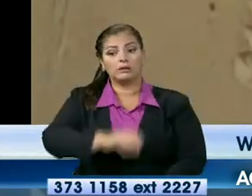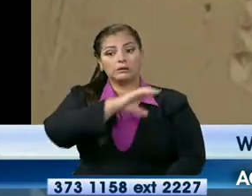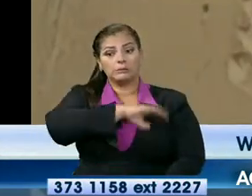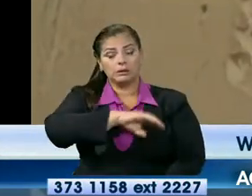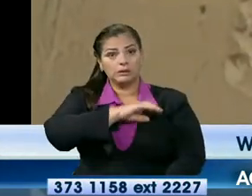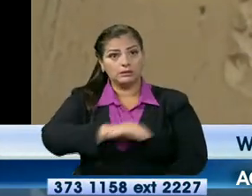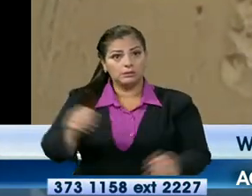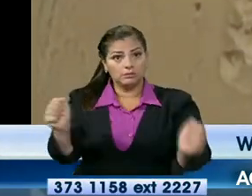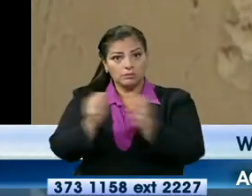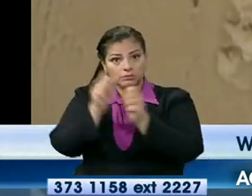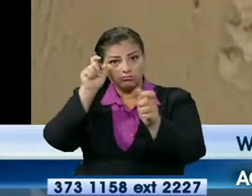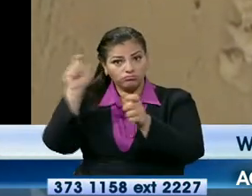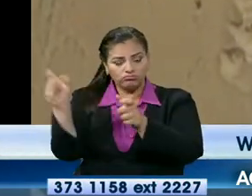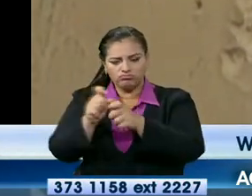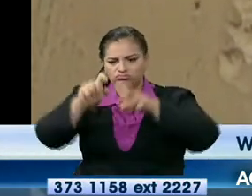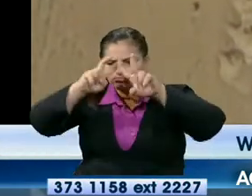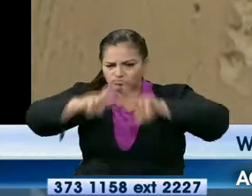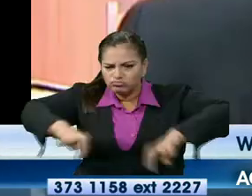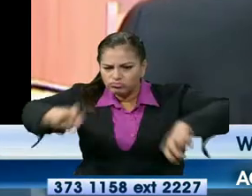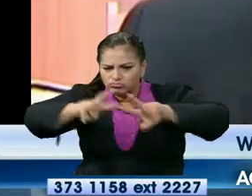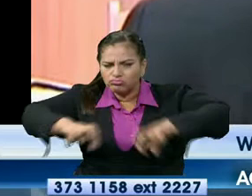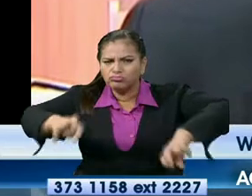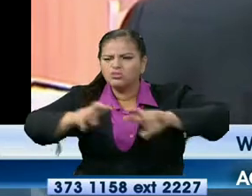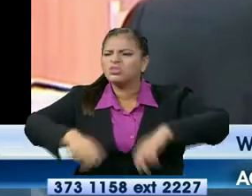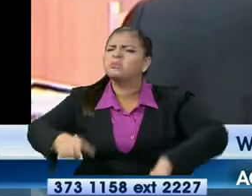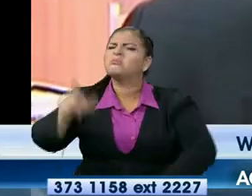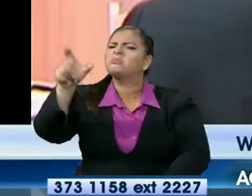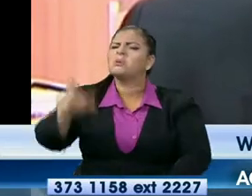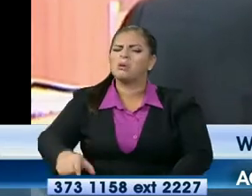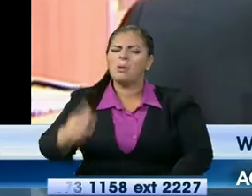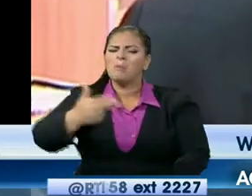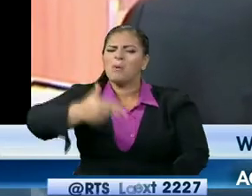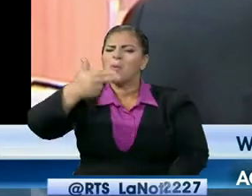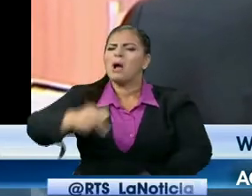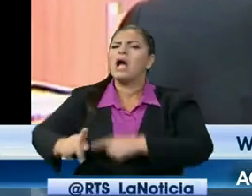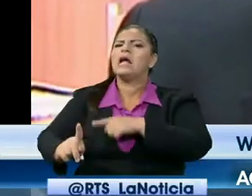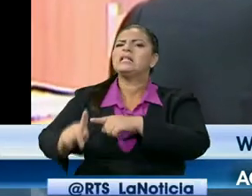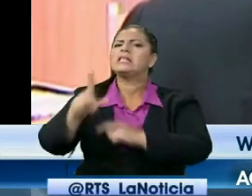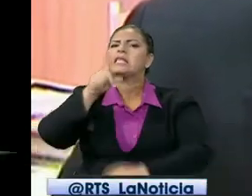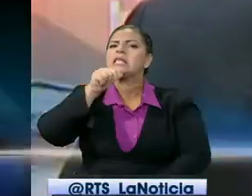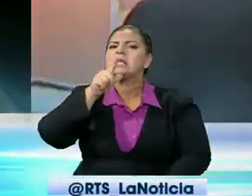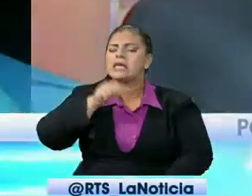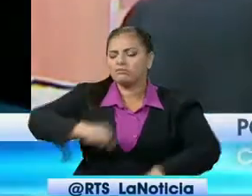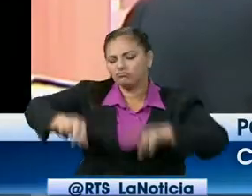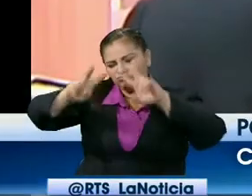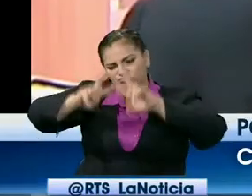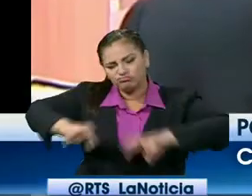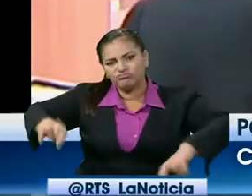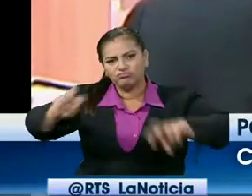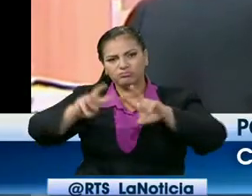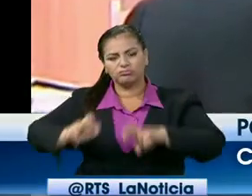correspondientes para dar con los responsables de este hecho. Estaríamos hablando de un asesinato,